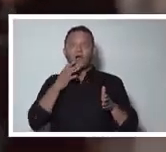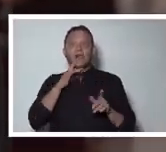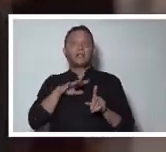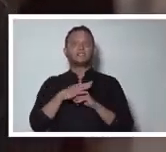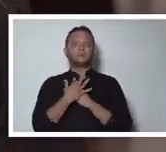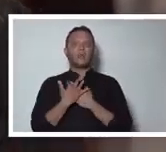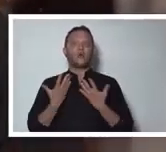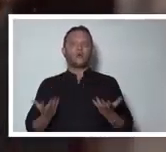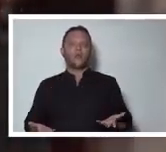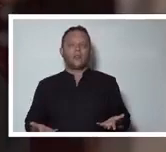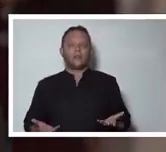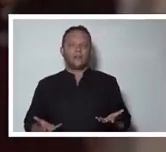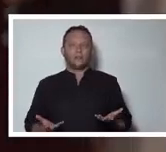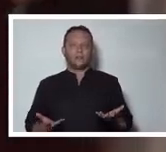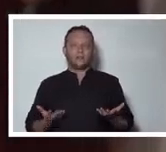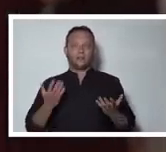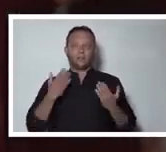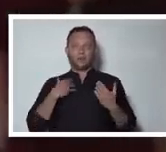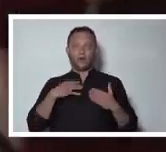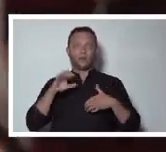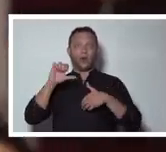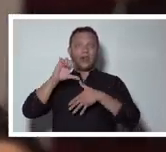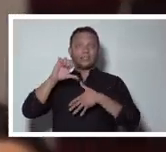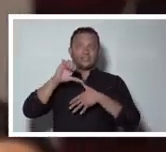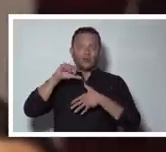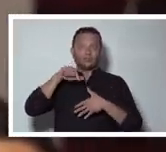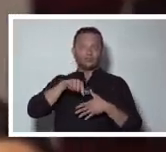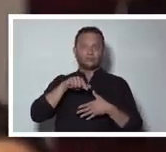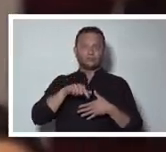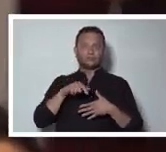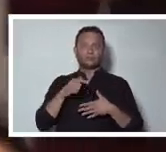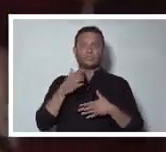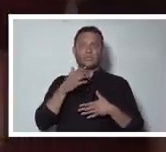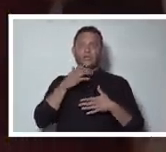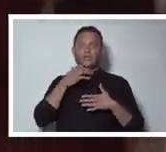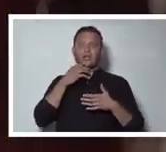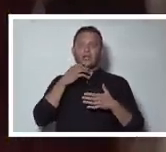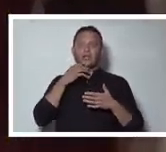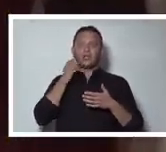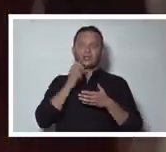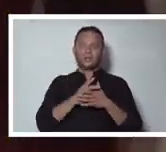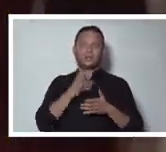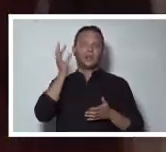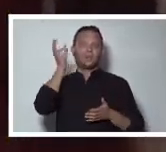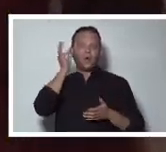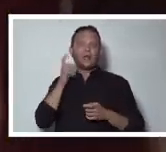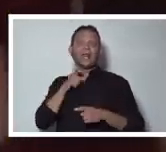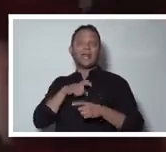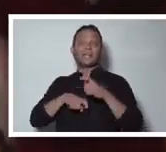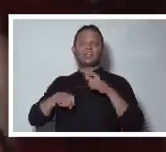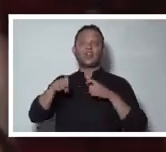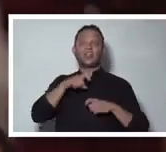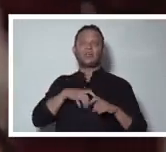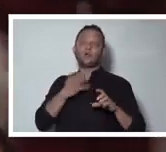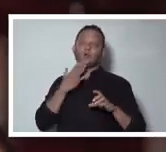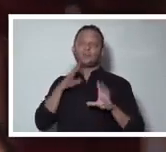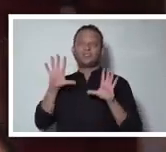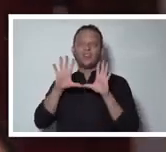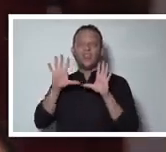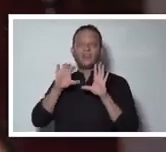quedamos por lo menos en América Latina según la cepal las mujeres retrocedimos 10